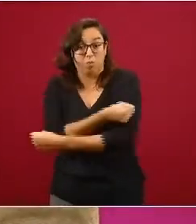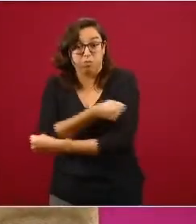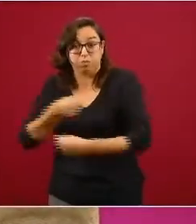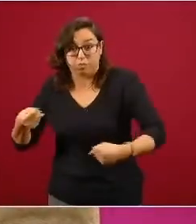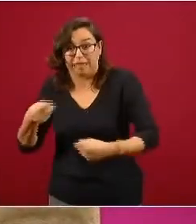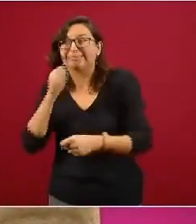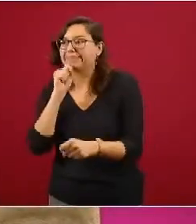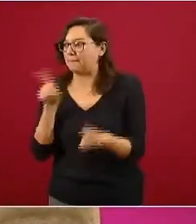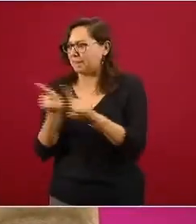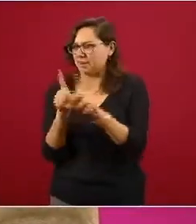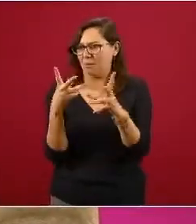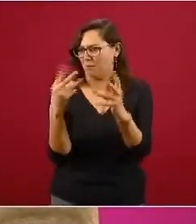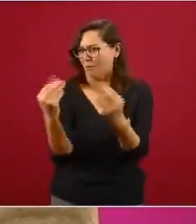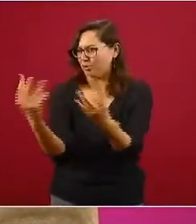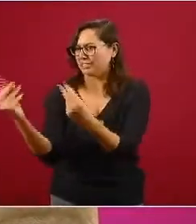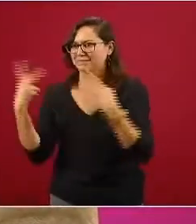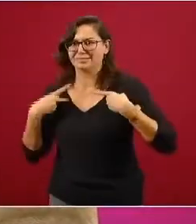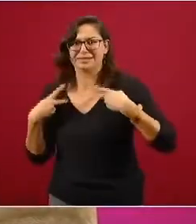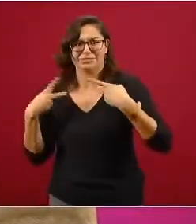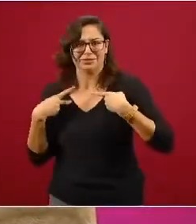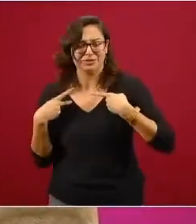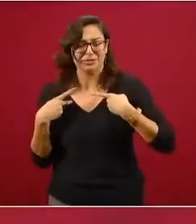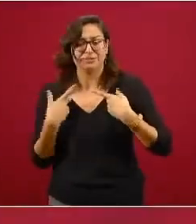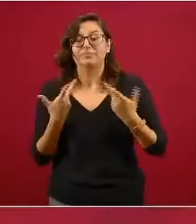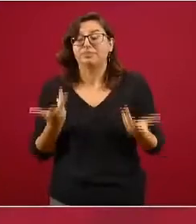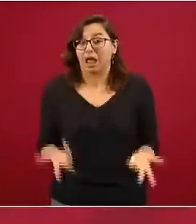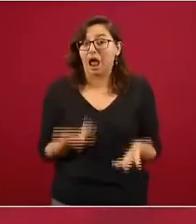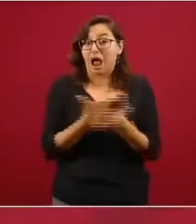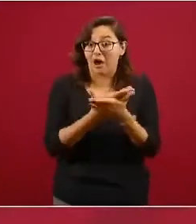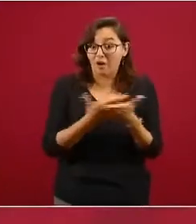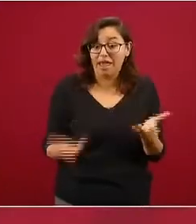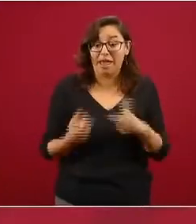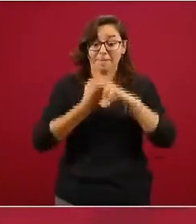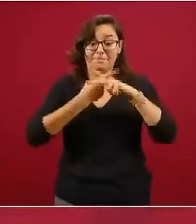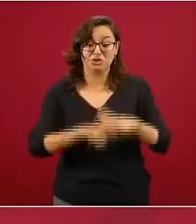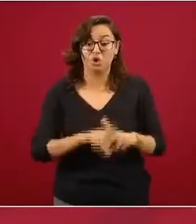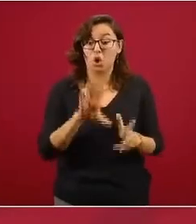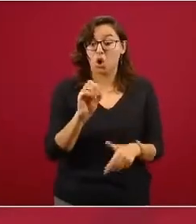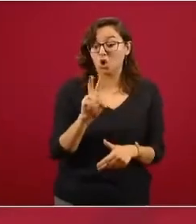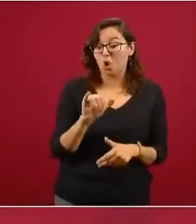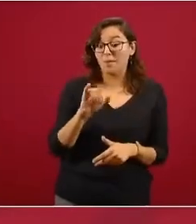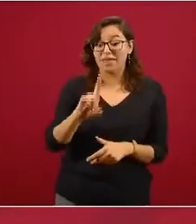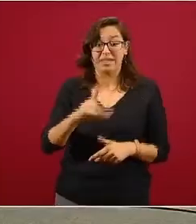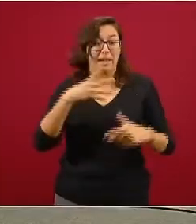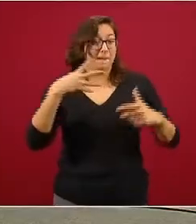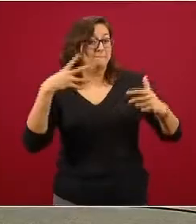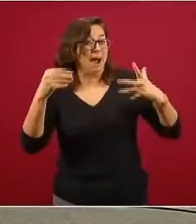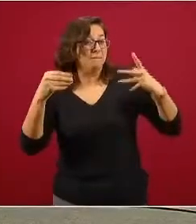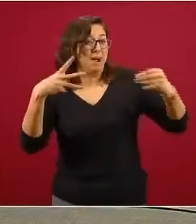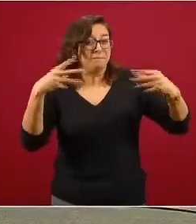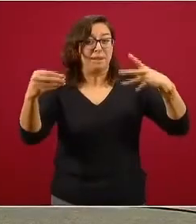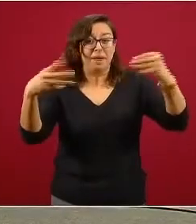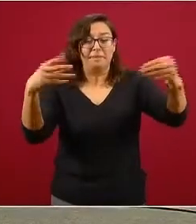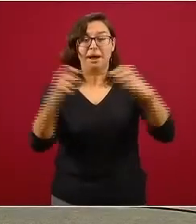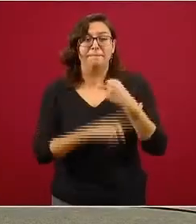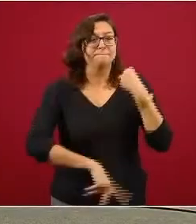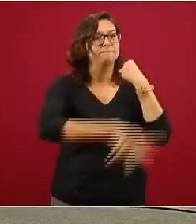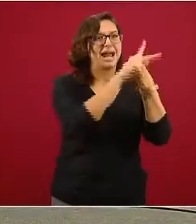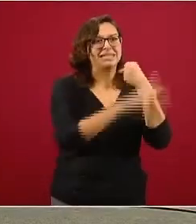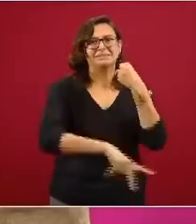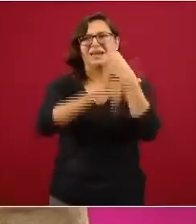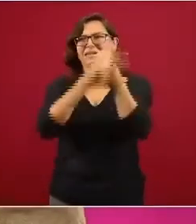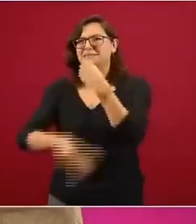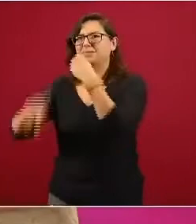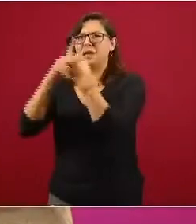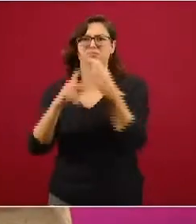Y en el momento en que se presentó esta pandemia, los distintos países tuvieron que